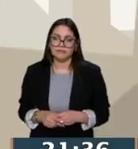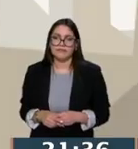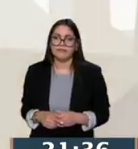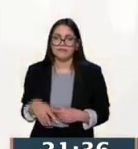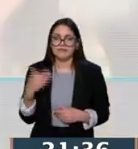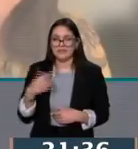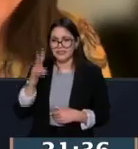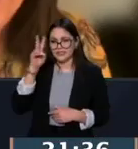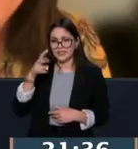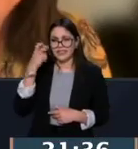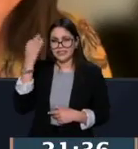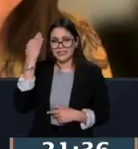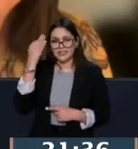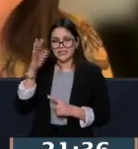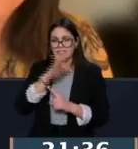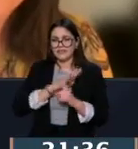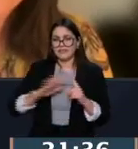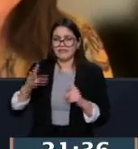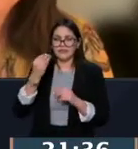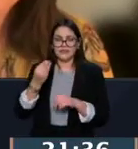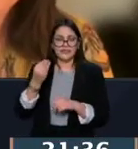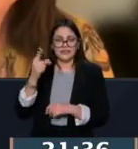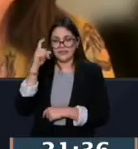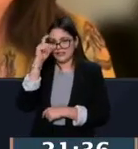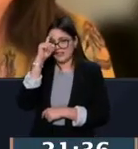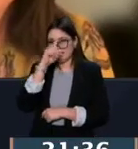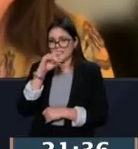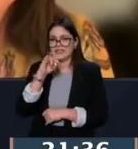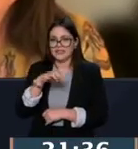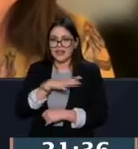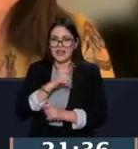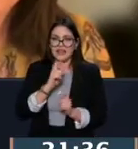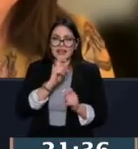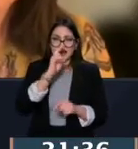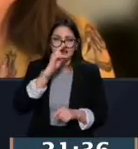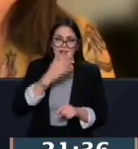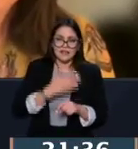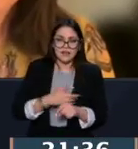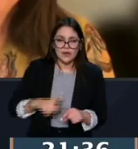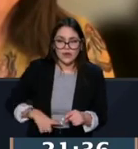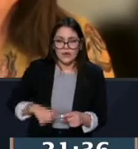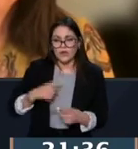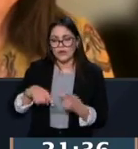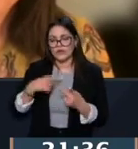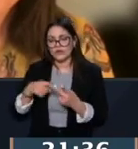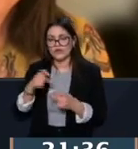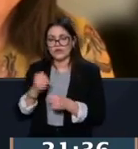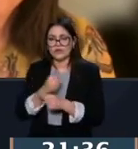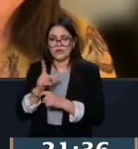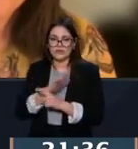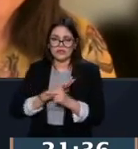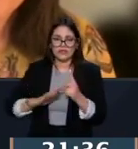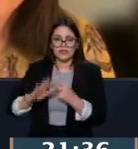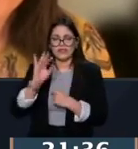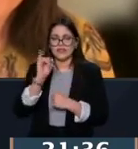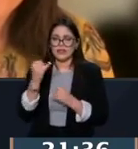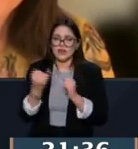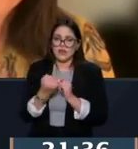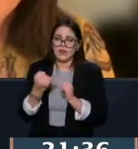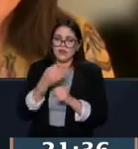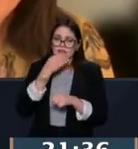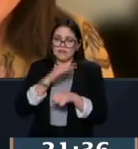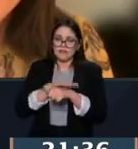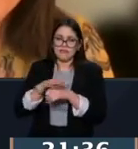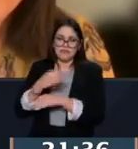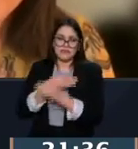complejo el panorama, digamos, porque sí, efectivamente están las responsabilidades del gobierno, está la sociedad, y este llamado que haces me parece muy pertinente, pero además